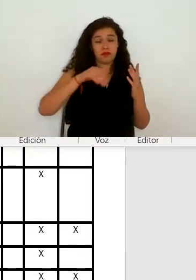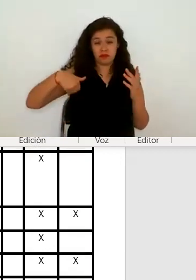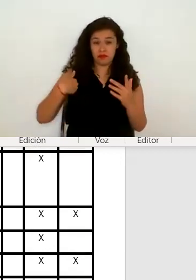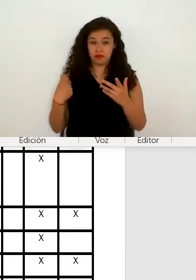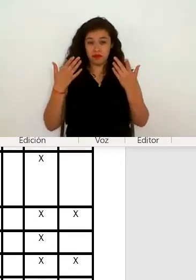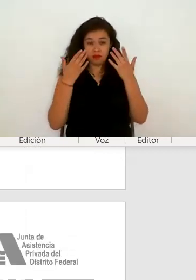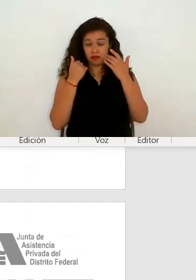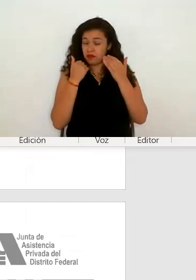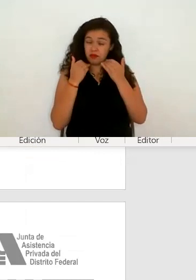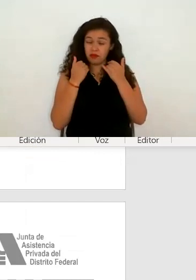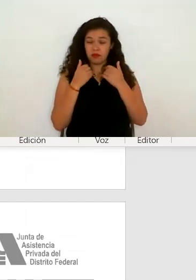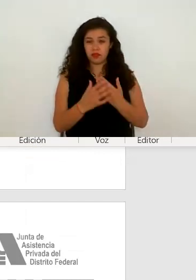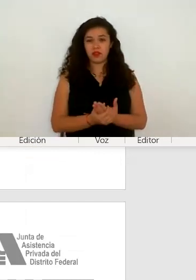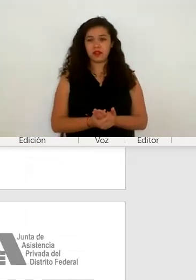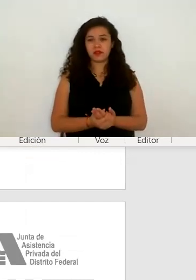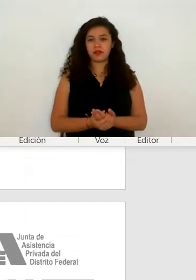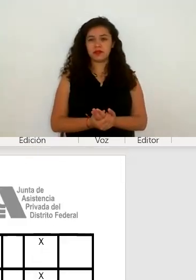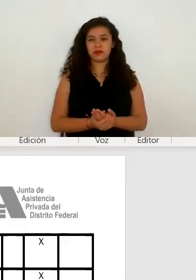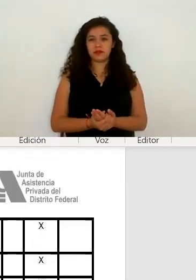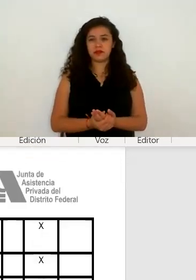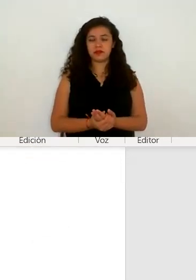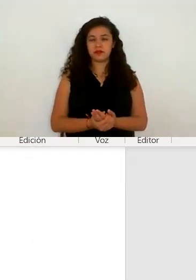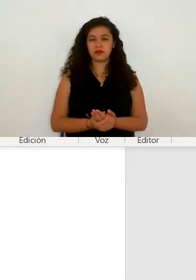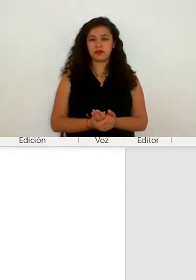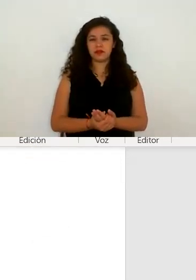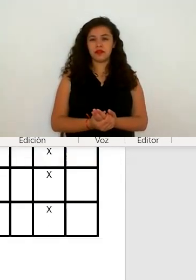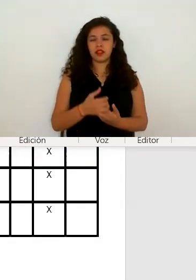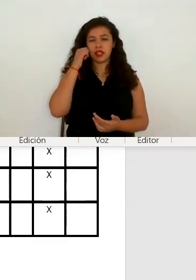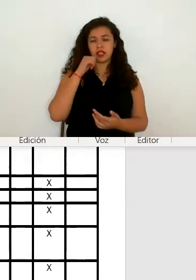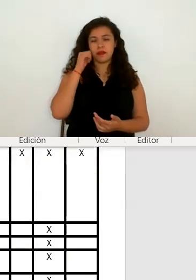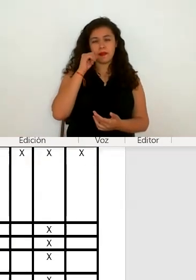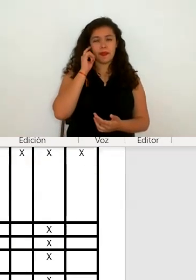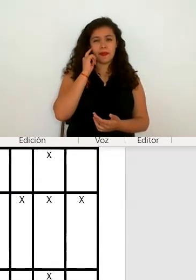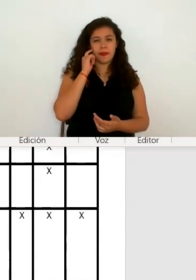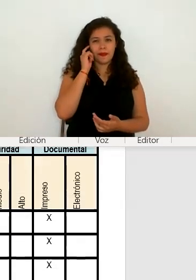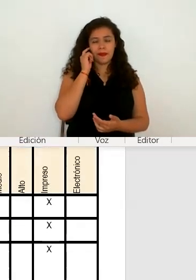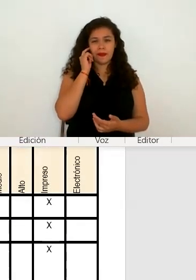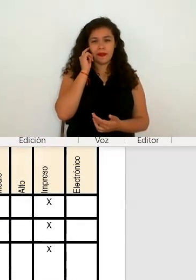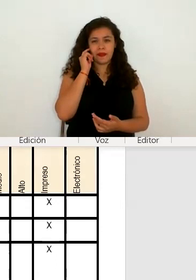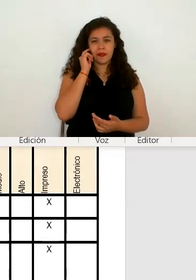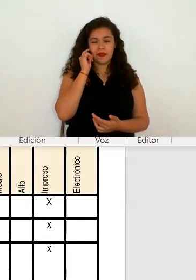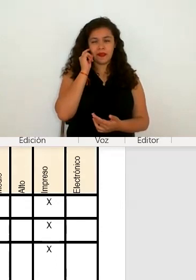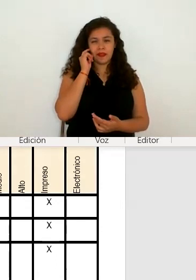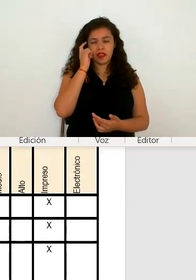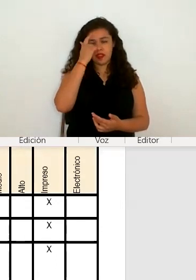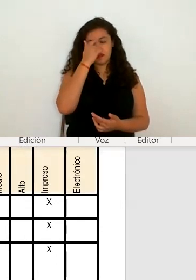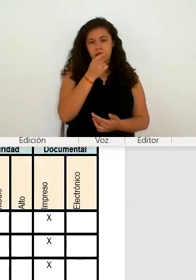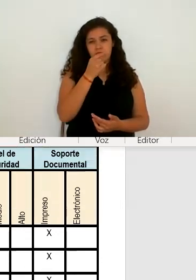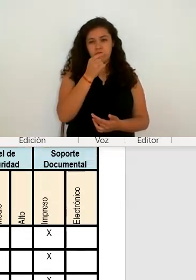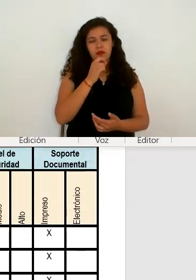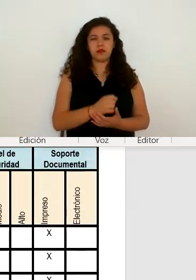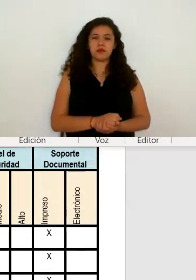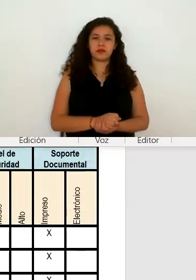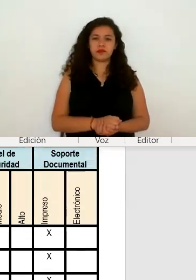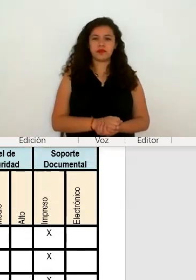conservan. Casi siempre es por la operatividad de la consulta,